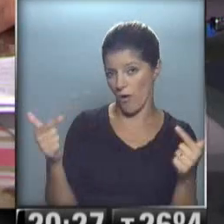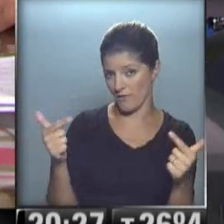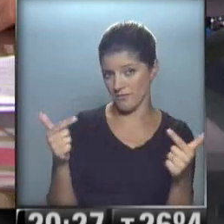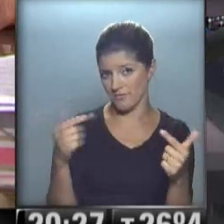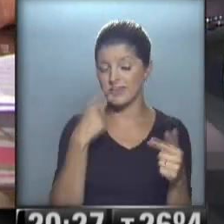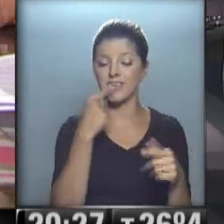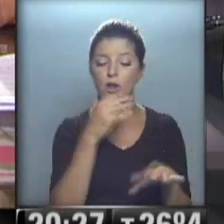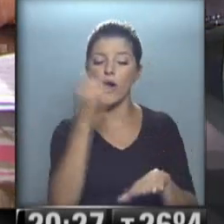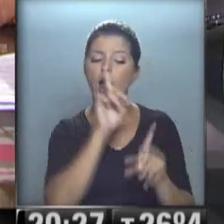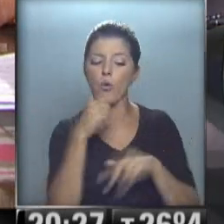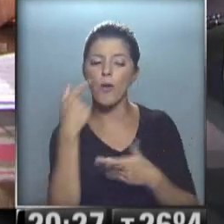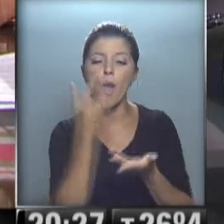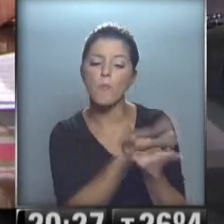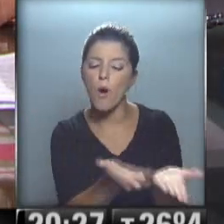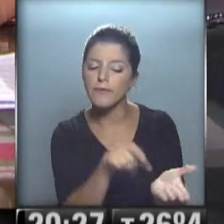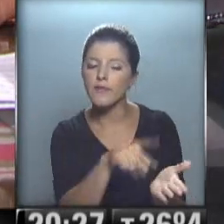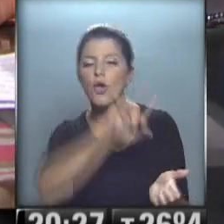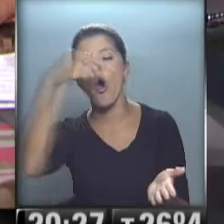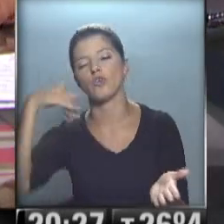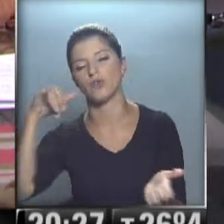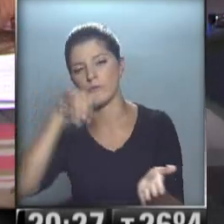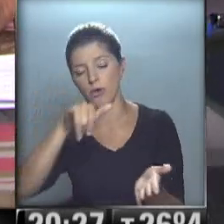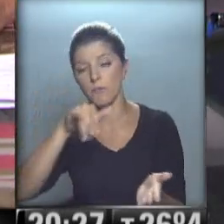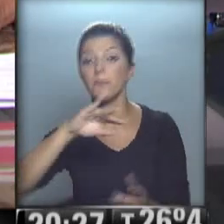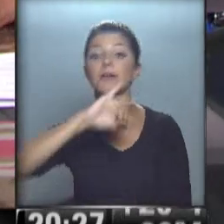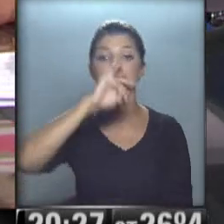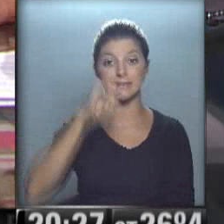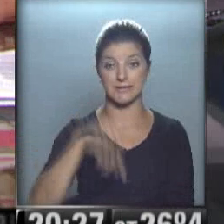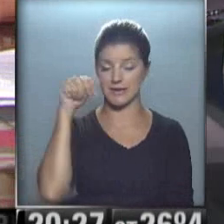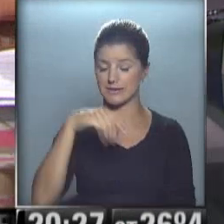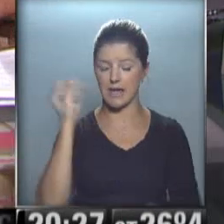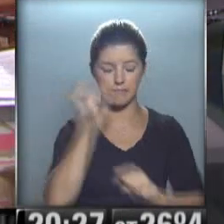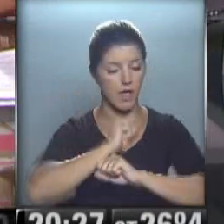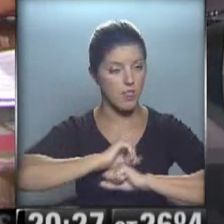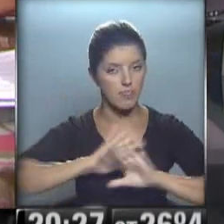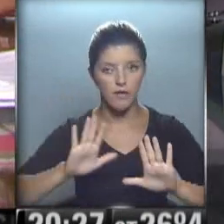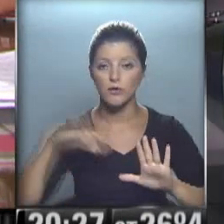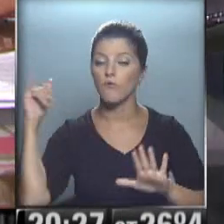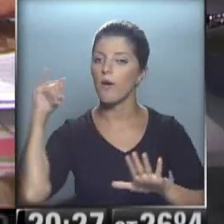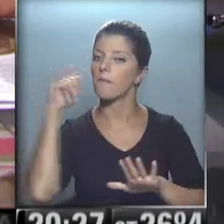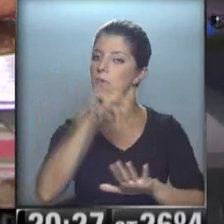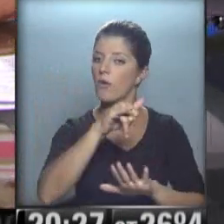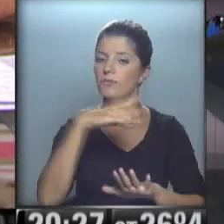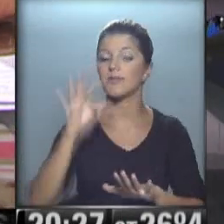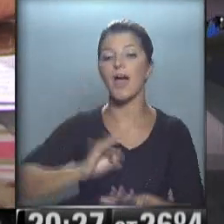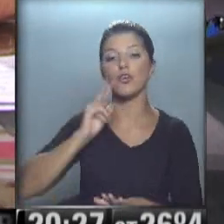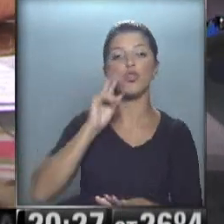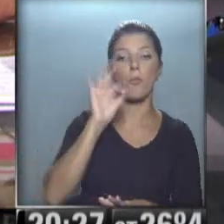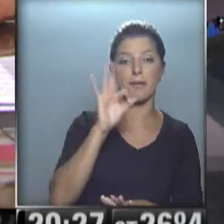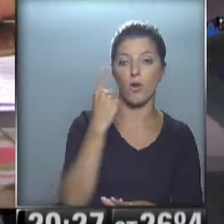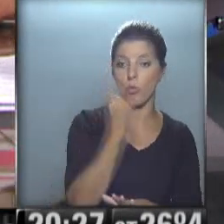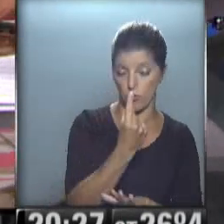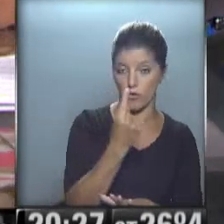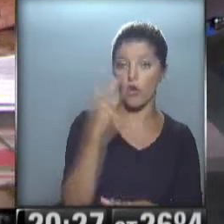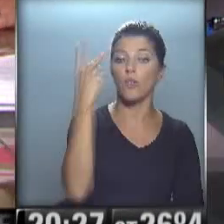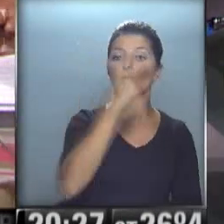del avión. Exactamente, pero lo que sí sería la catástrofe aérea más grande después del 2001, cuando murieron